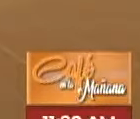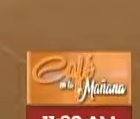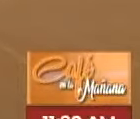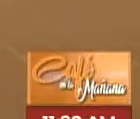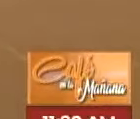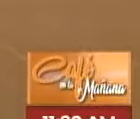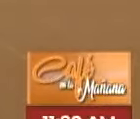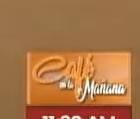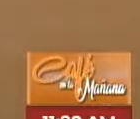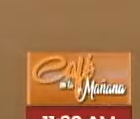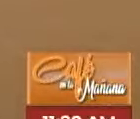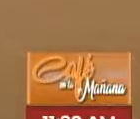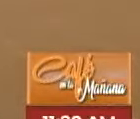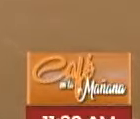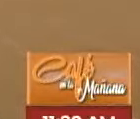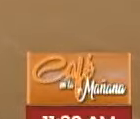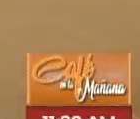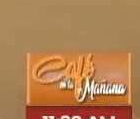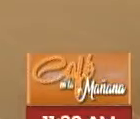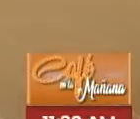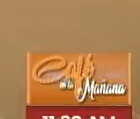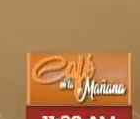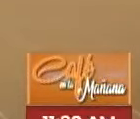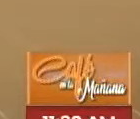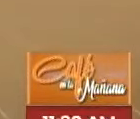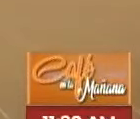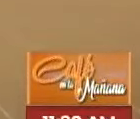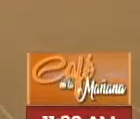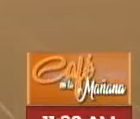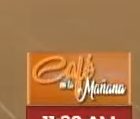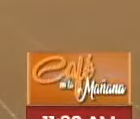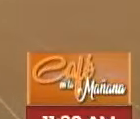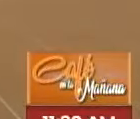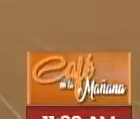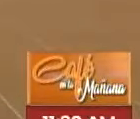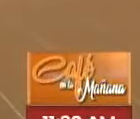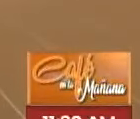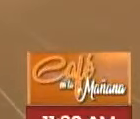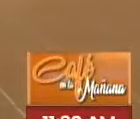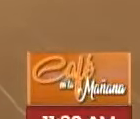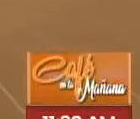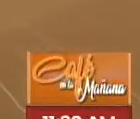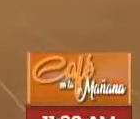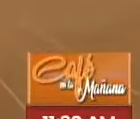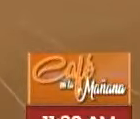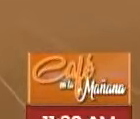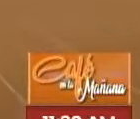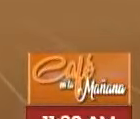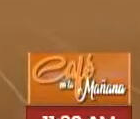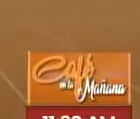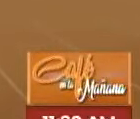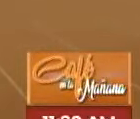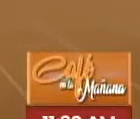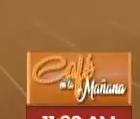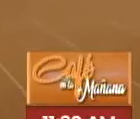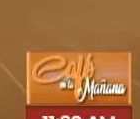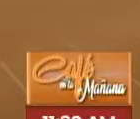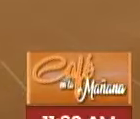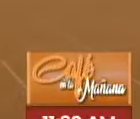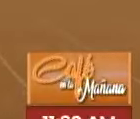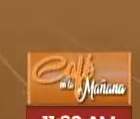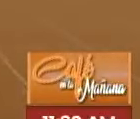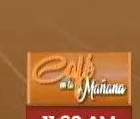banco que se encuentra en Portugal, 1.300 millones de dólares, 31 toneladas de oro